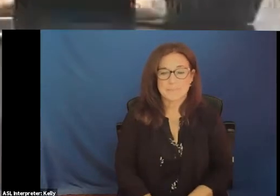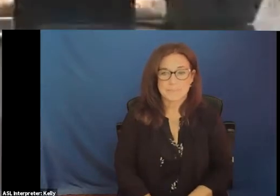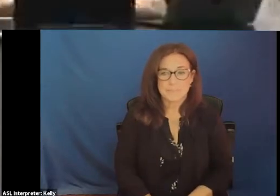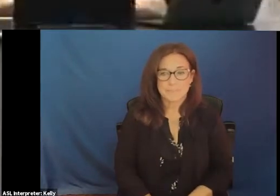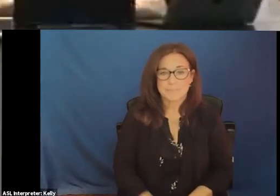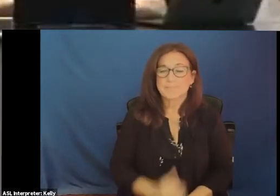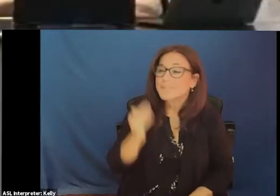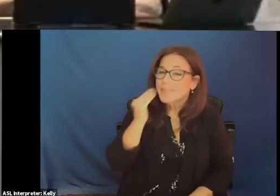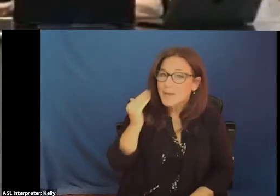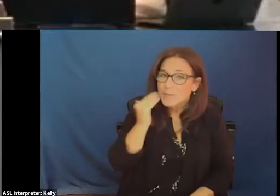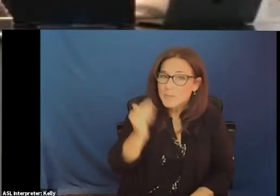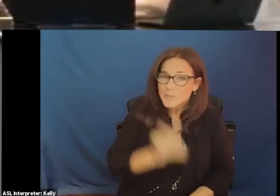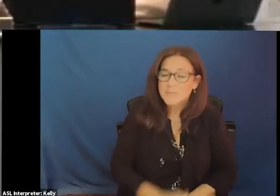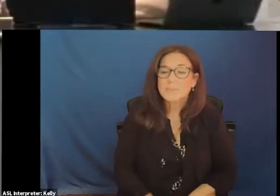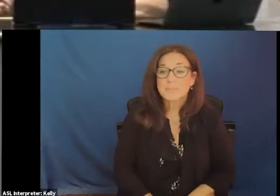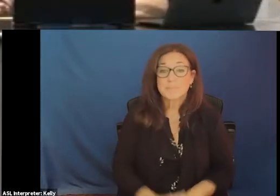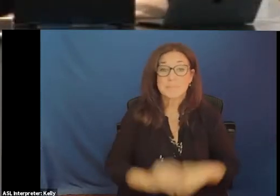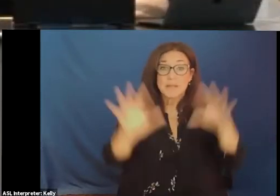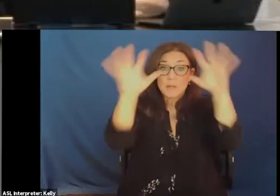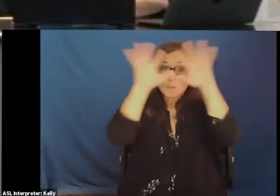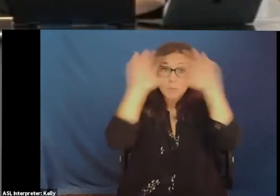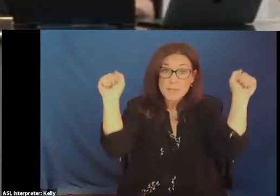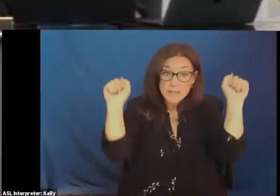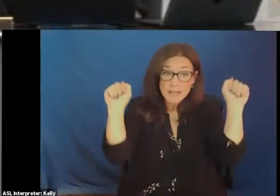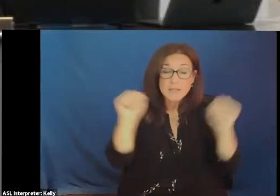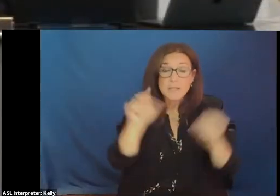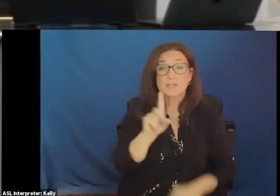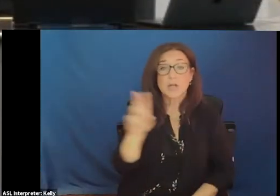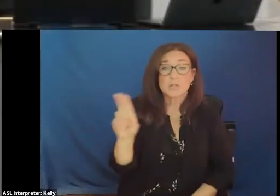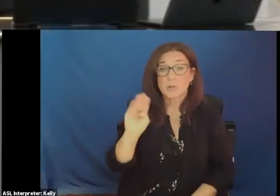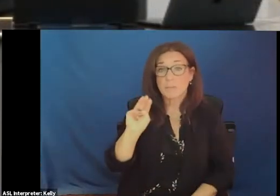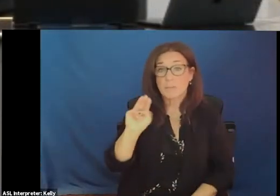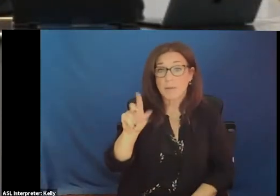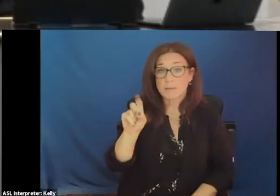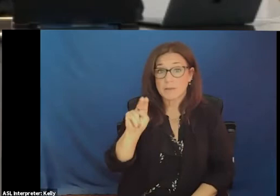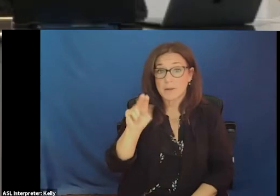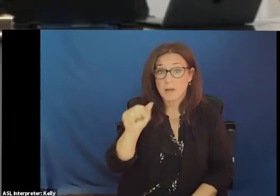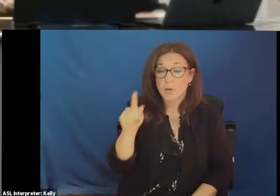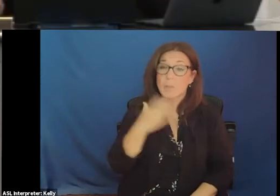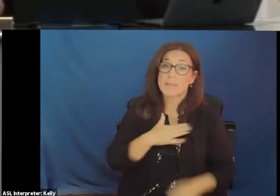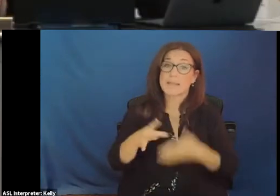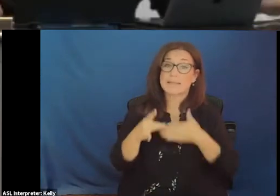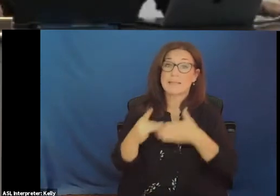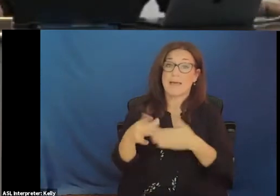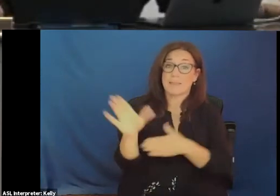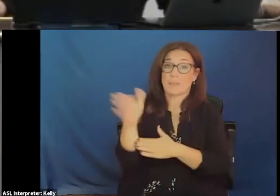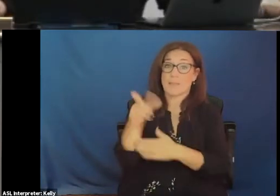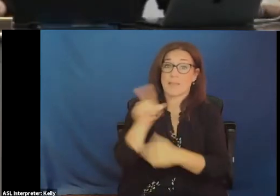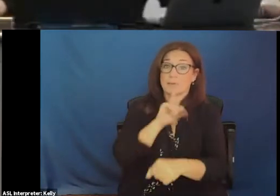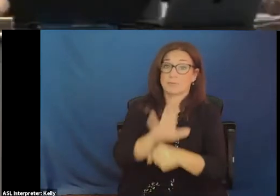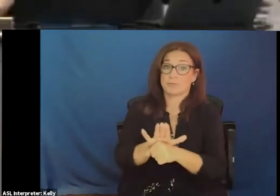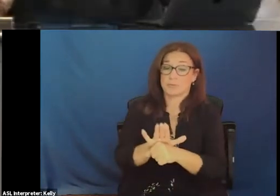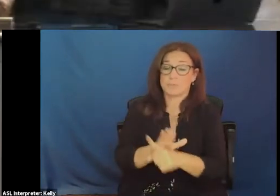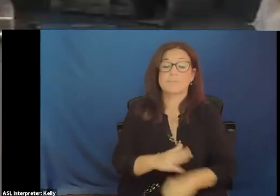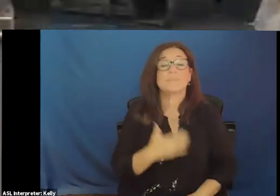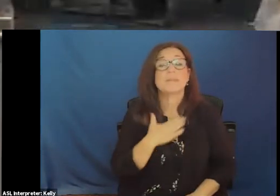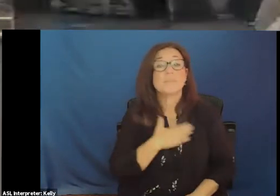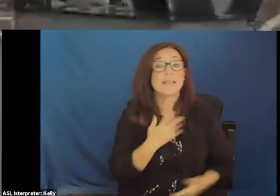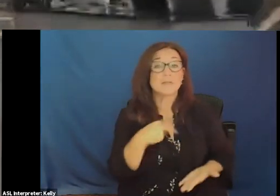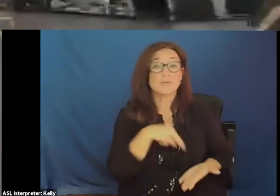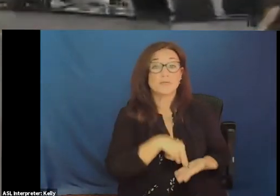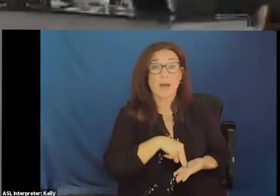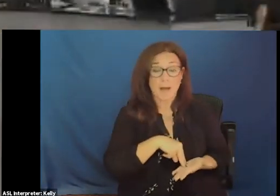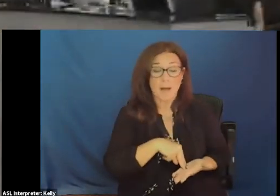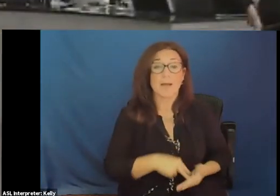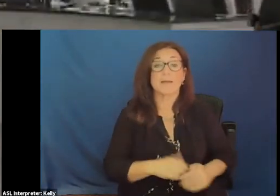Thank you. Superintendent Dr. Maldonado, please lead us in the Pledge of Allegiance. Absolutely. Please rise, put your right hand